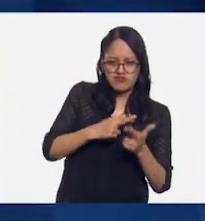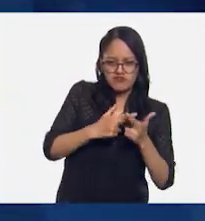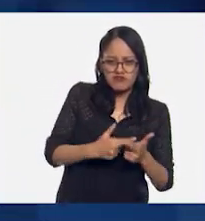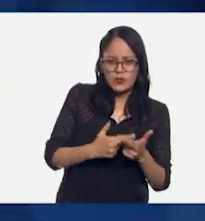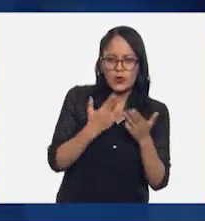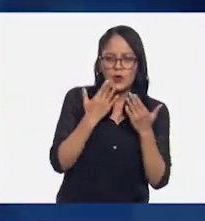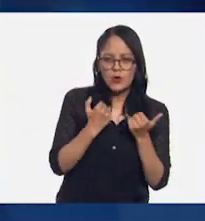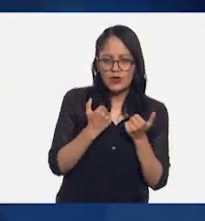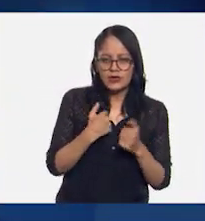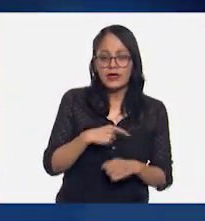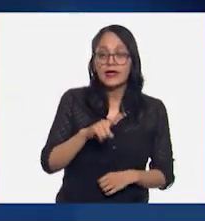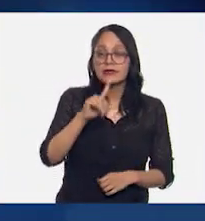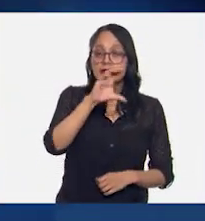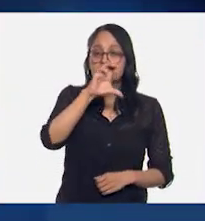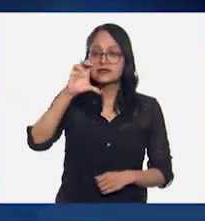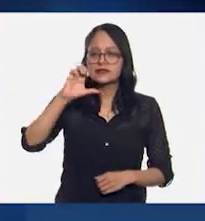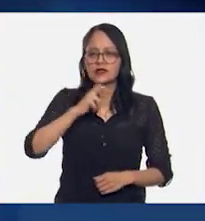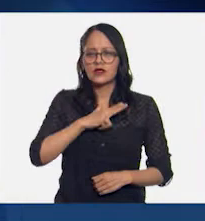clamor de cielo herido.